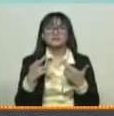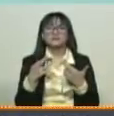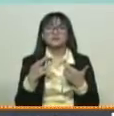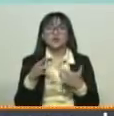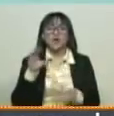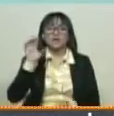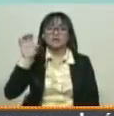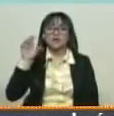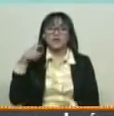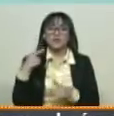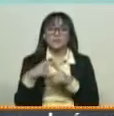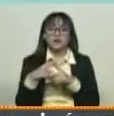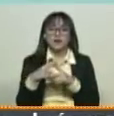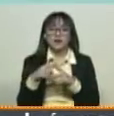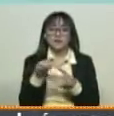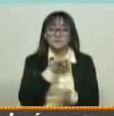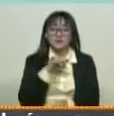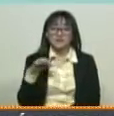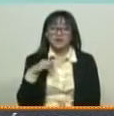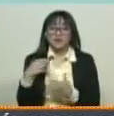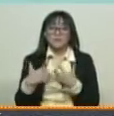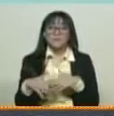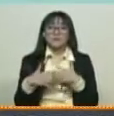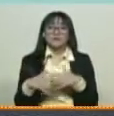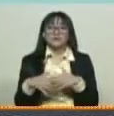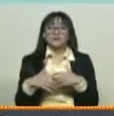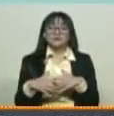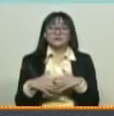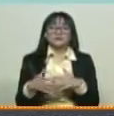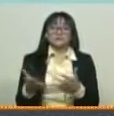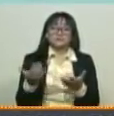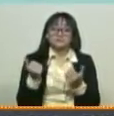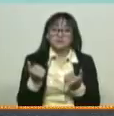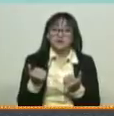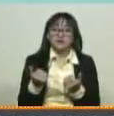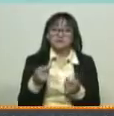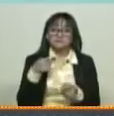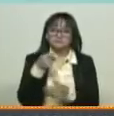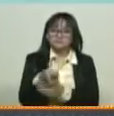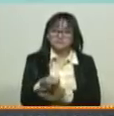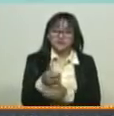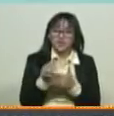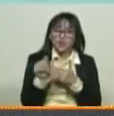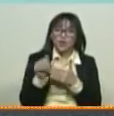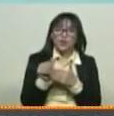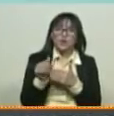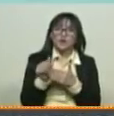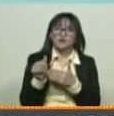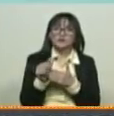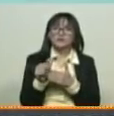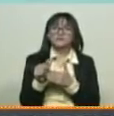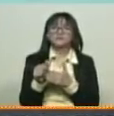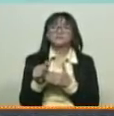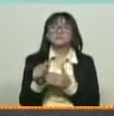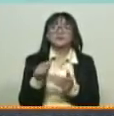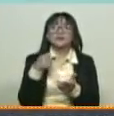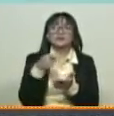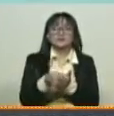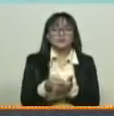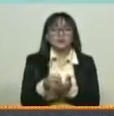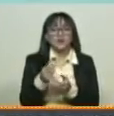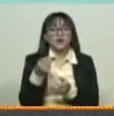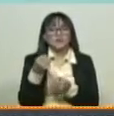el Estado y el sector privado, para ordenar la entrega de la asignación de divisas, para ordenar la asignación de la